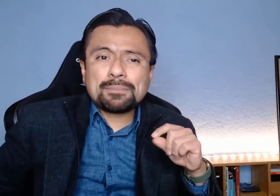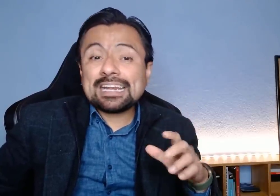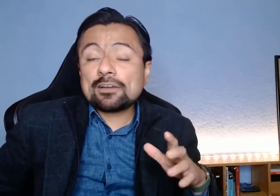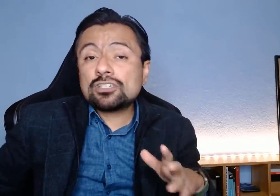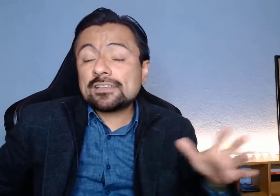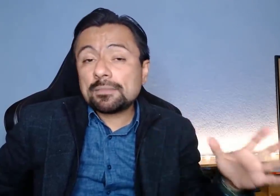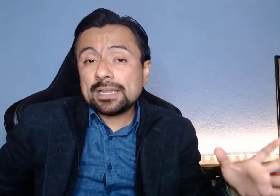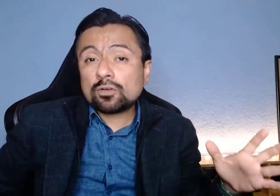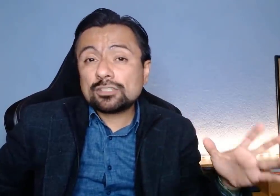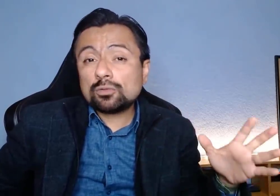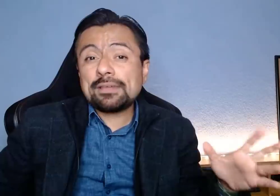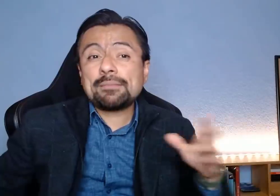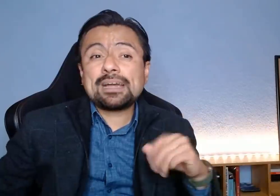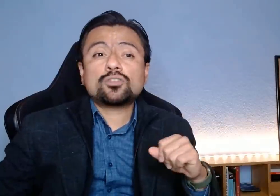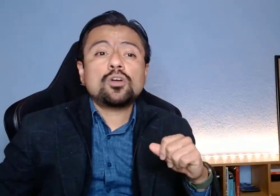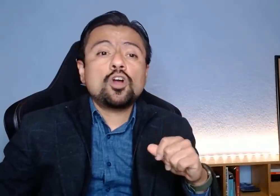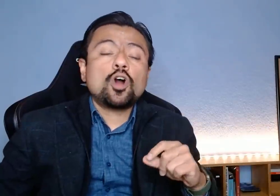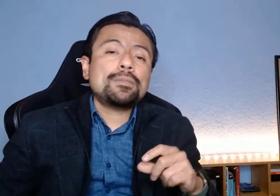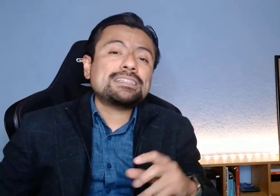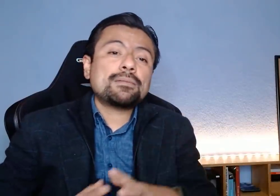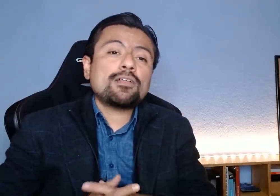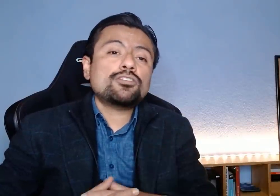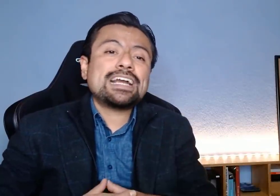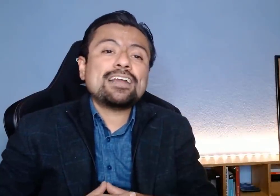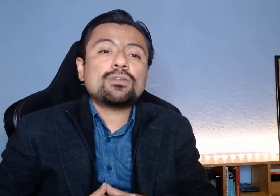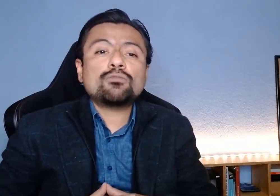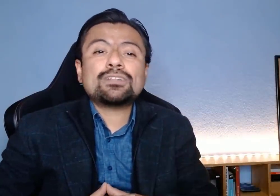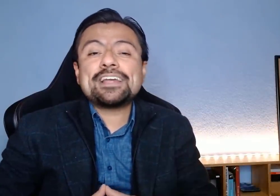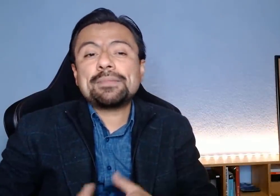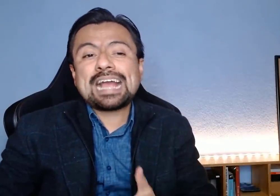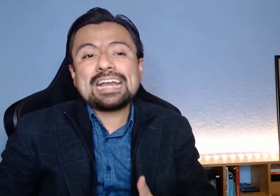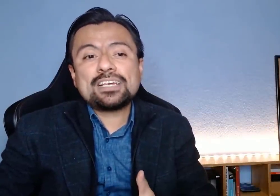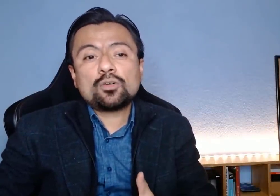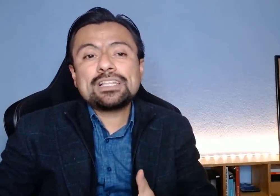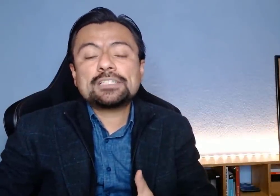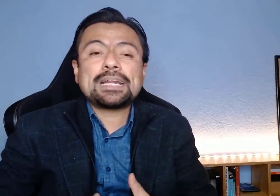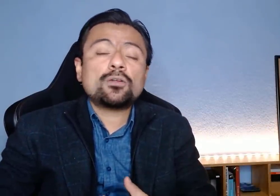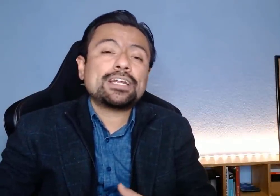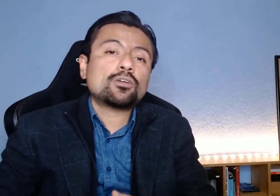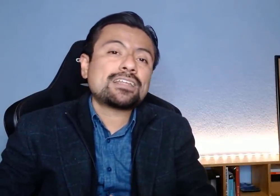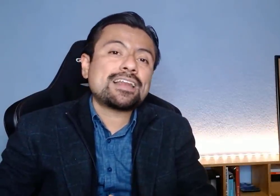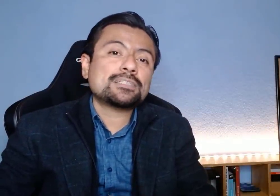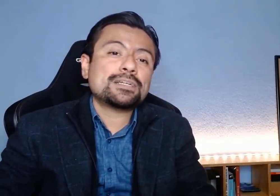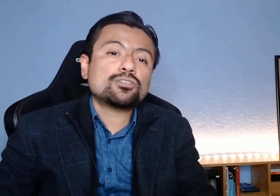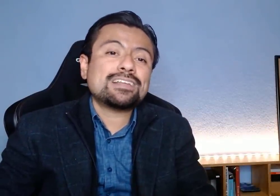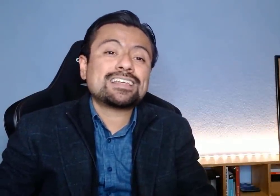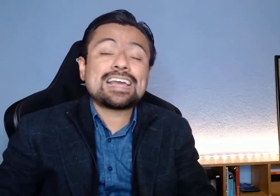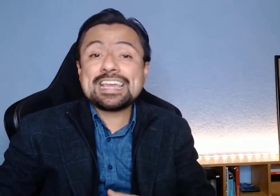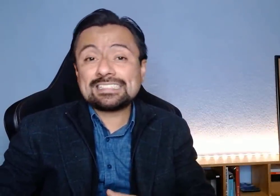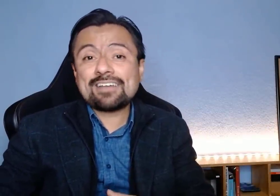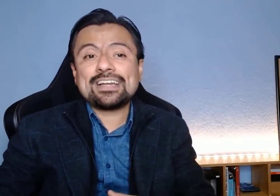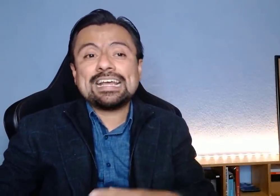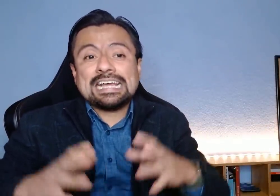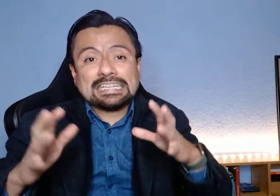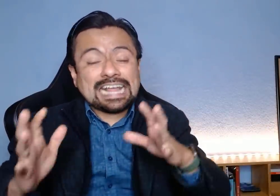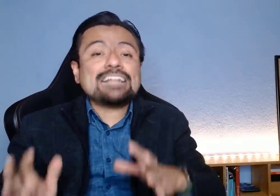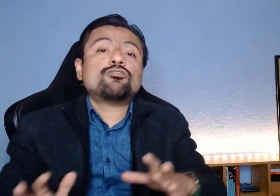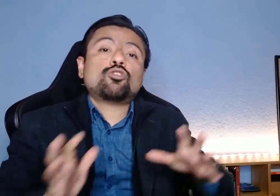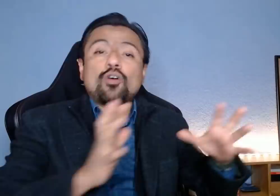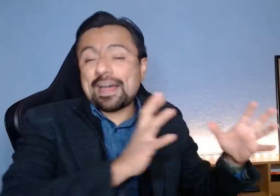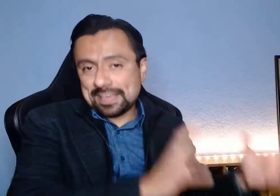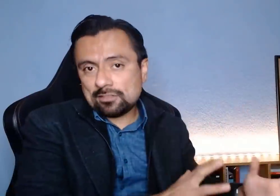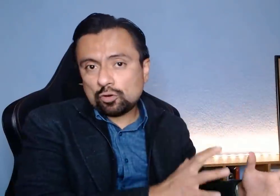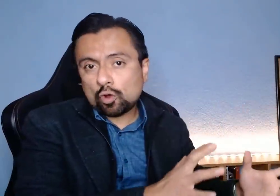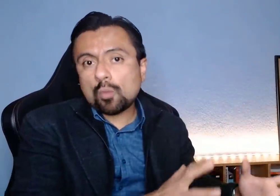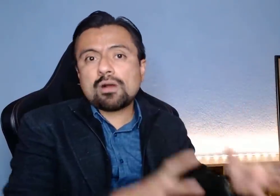Guanajuato, también la noche de este miércoles 9 de marzo, hombres armados llegaron a un taller mecánico y dispararon en contra de las personas que ahí estaban,